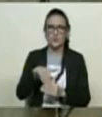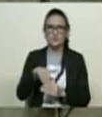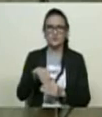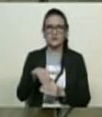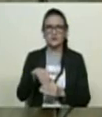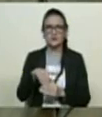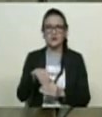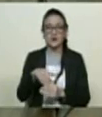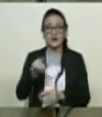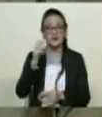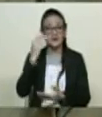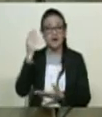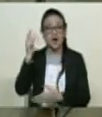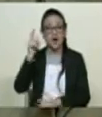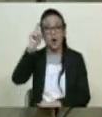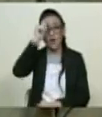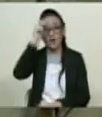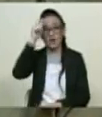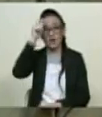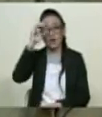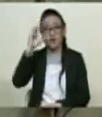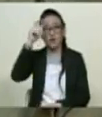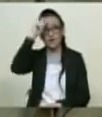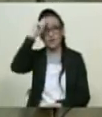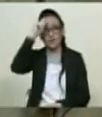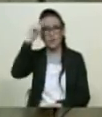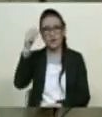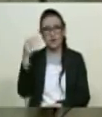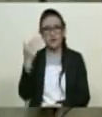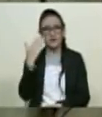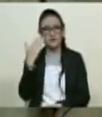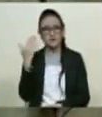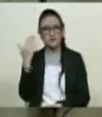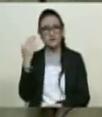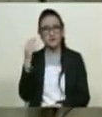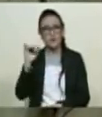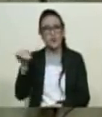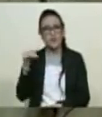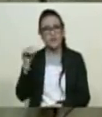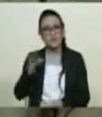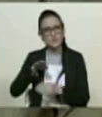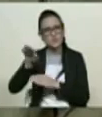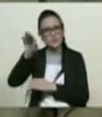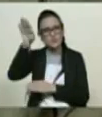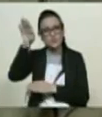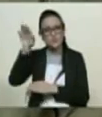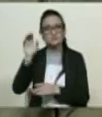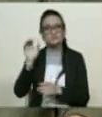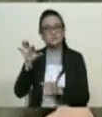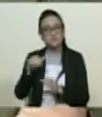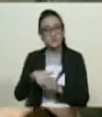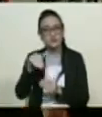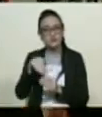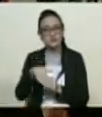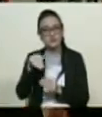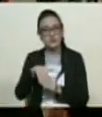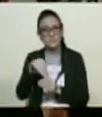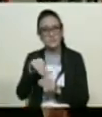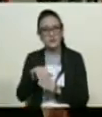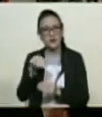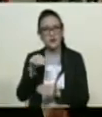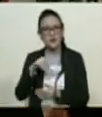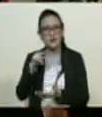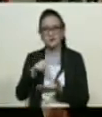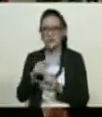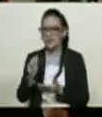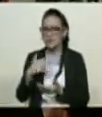que en la colonia Tovar se diera la elección de la Asamblea Nacional Constituyente, así como